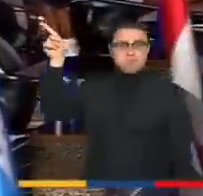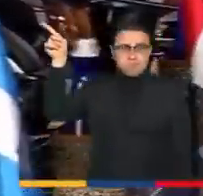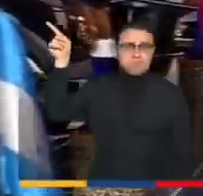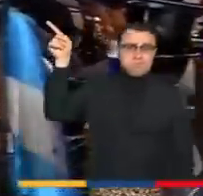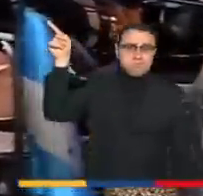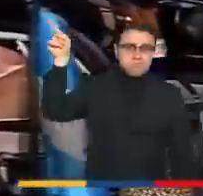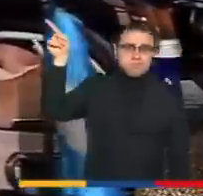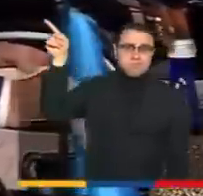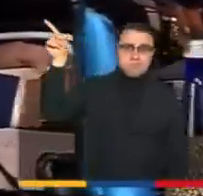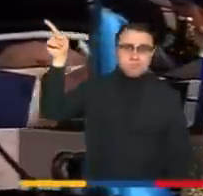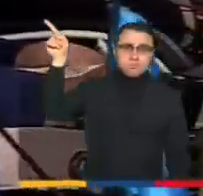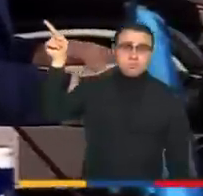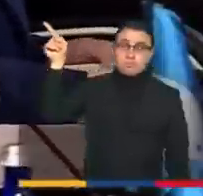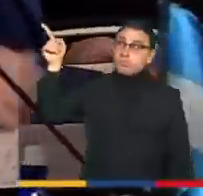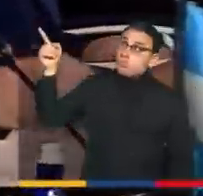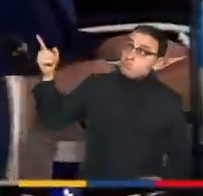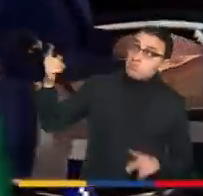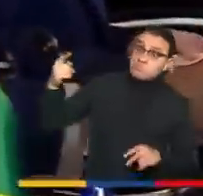No conocemos